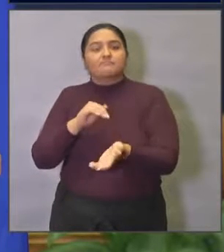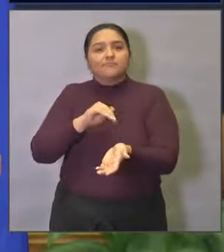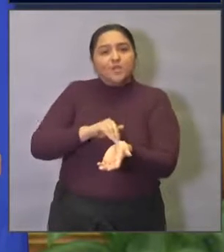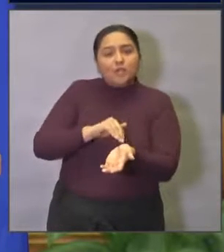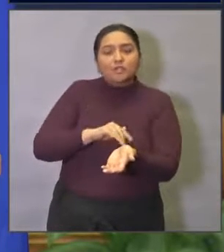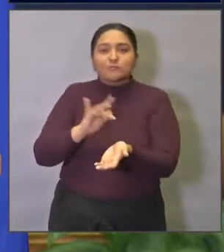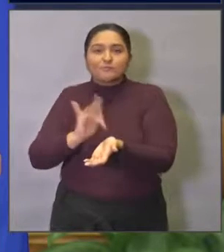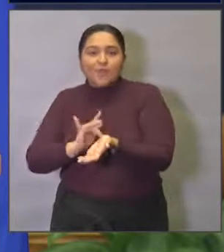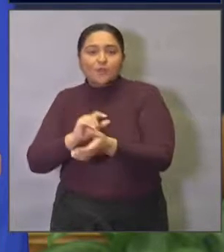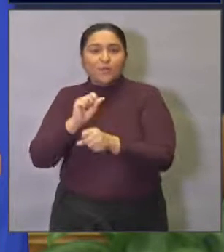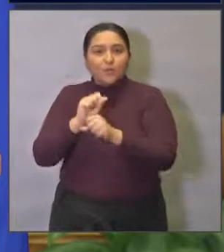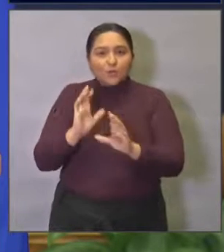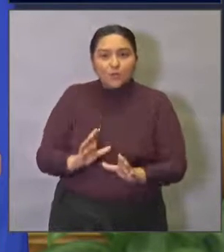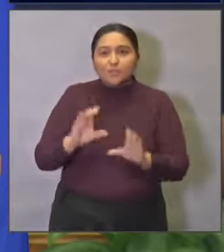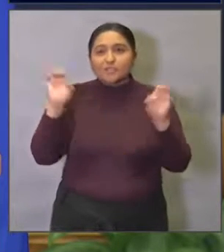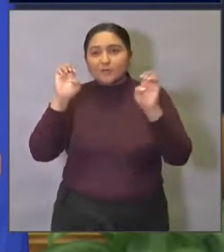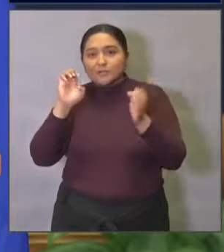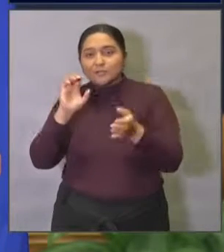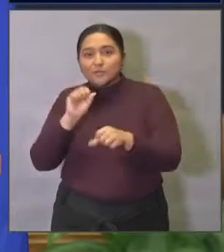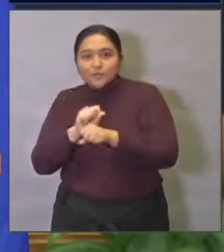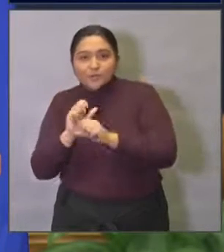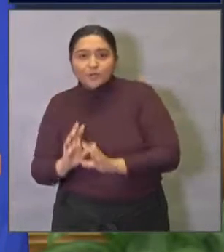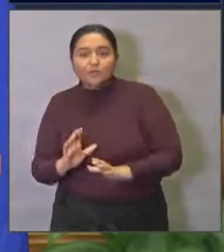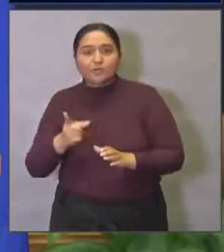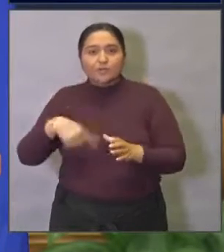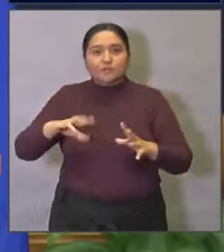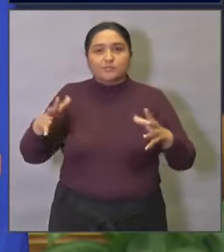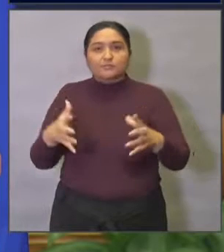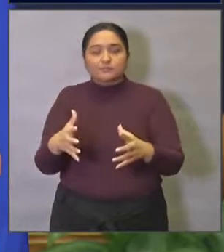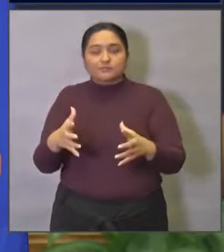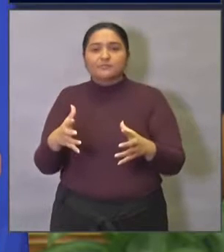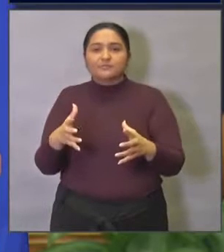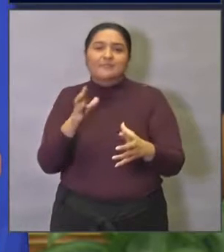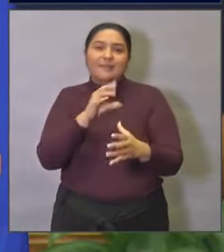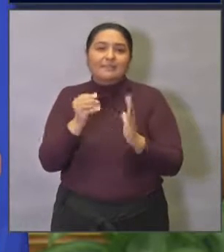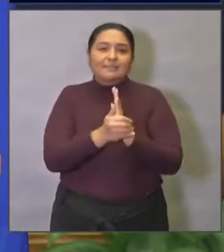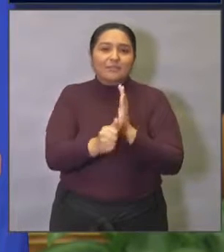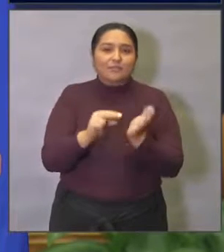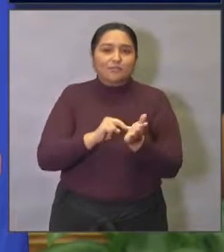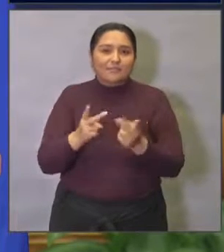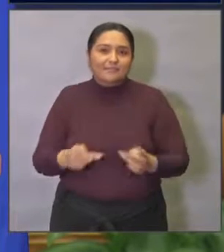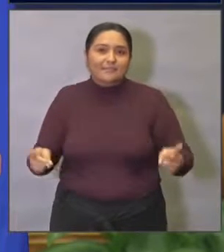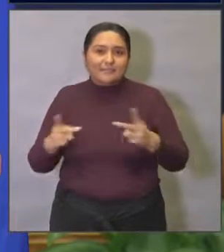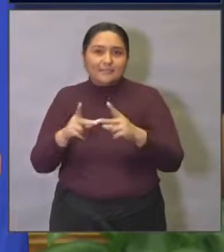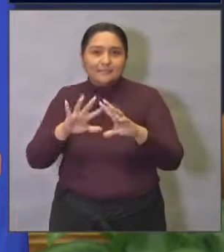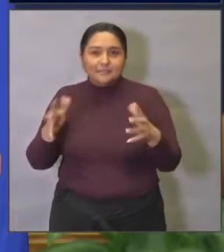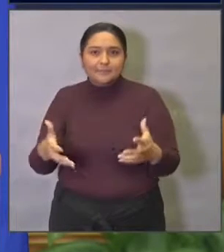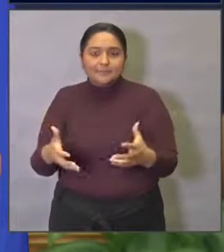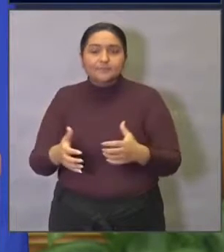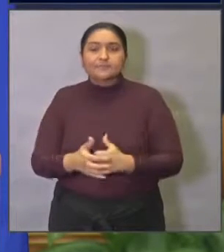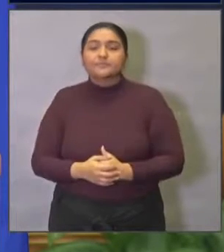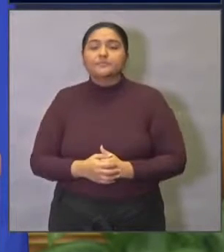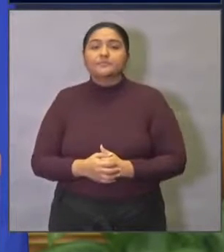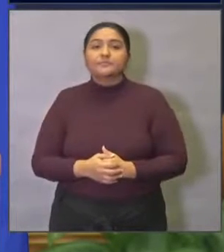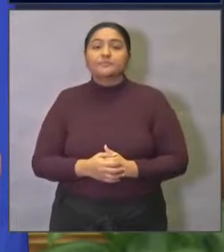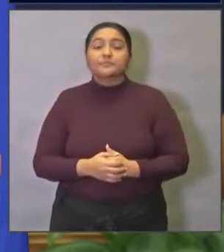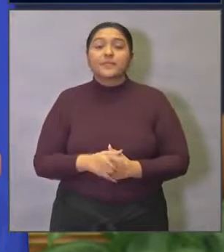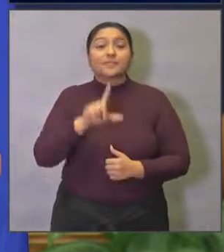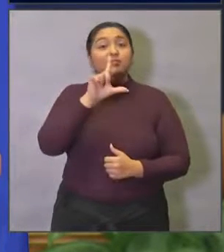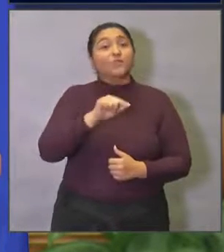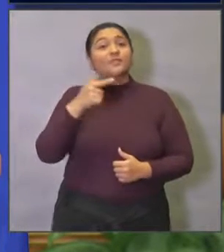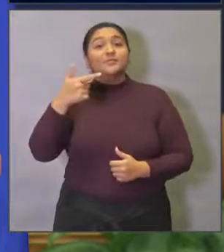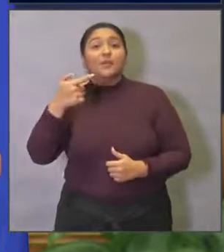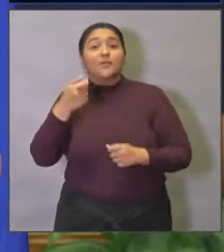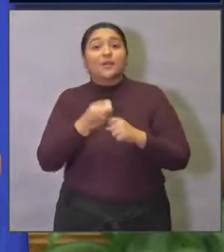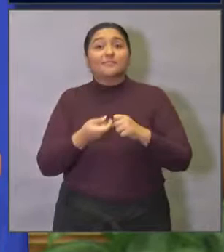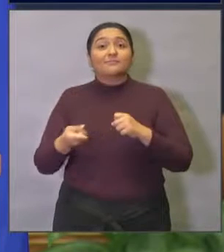emergencia y empleados y residentes del Centro de Enfermería Especializada. En el nuevo año vamos a